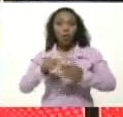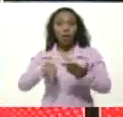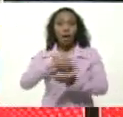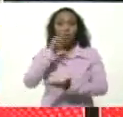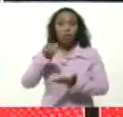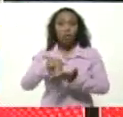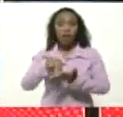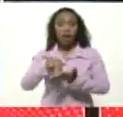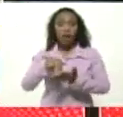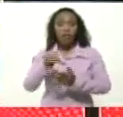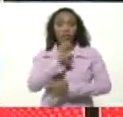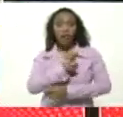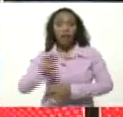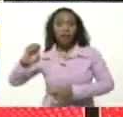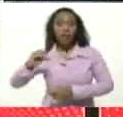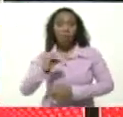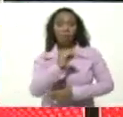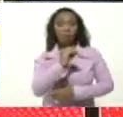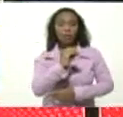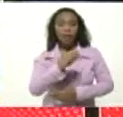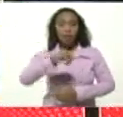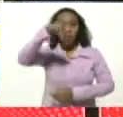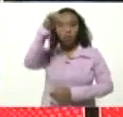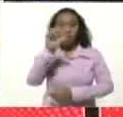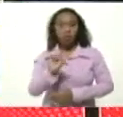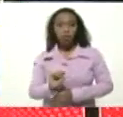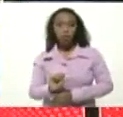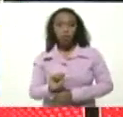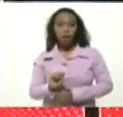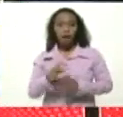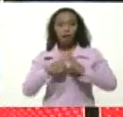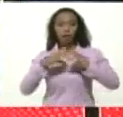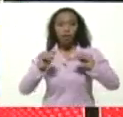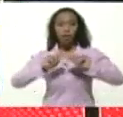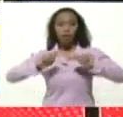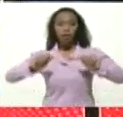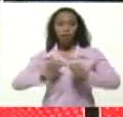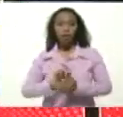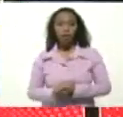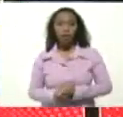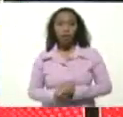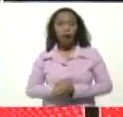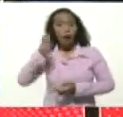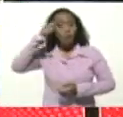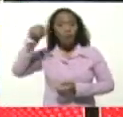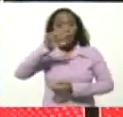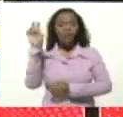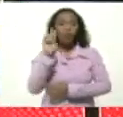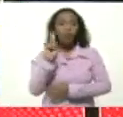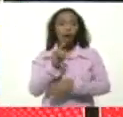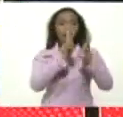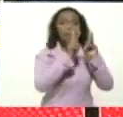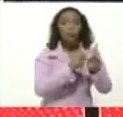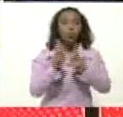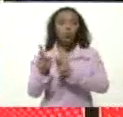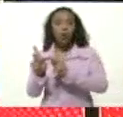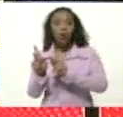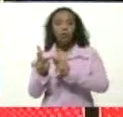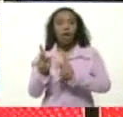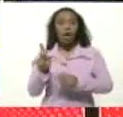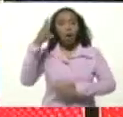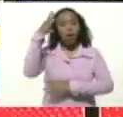a oeste, de norte a sur, en todo el territorio, el pueblo de Venezuela esté organizado en su consejo